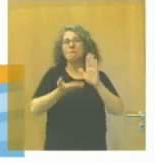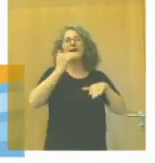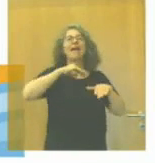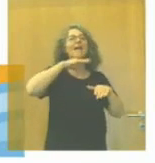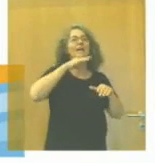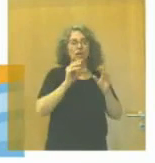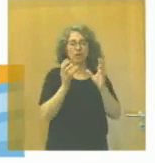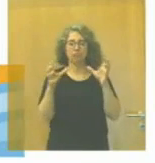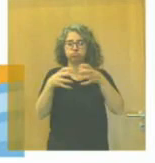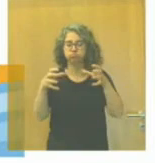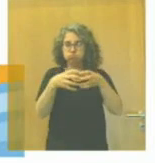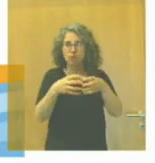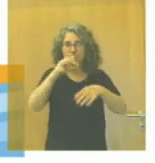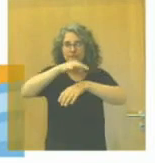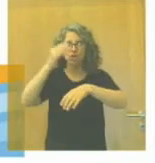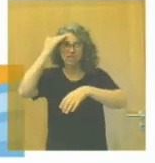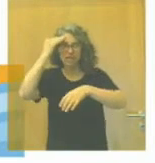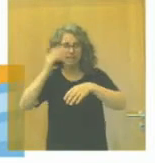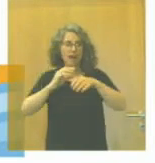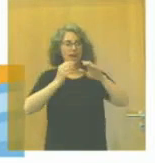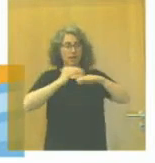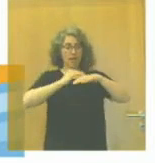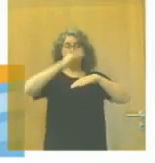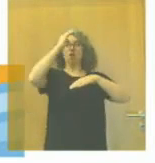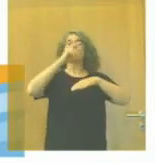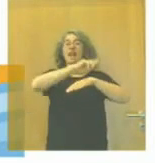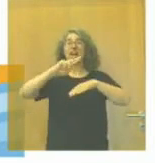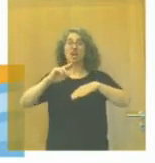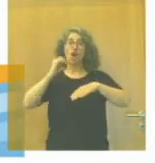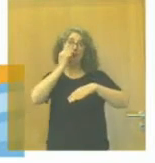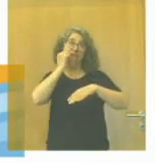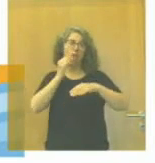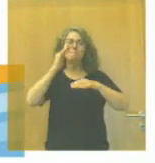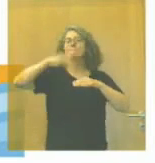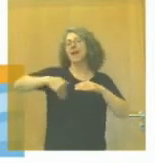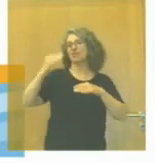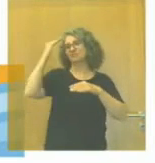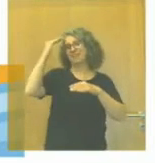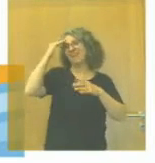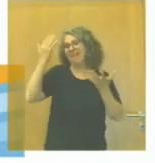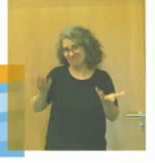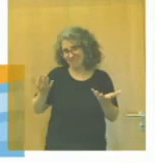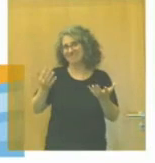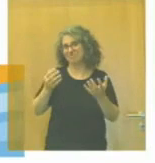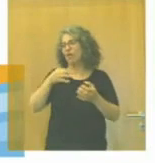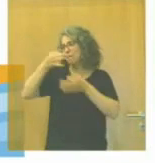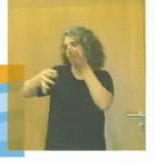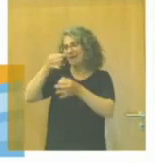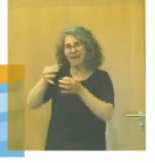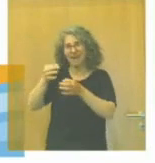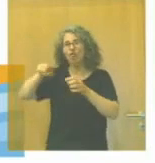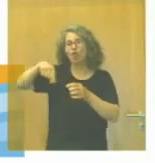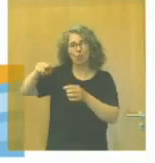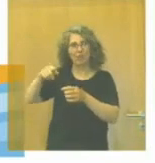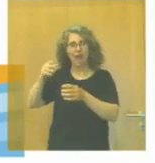en el norte del Río Negro. Uruguay es un país pequeño, le hablo fundamentalmente a los visitantes extranjeros,